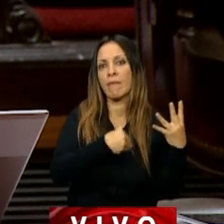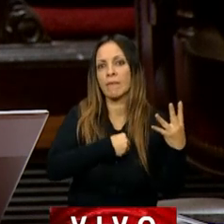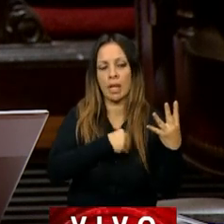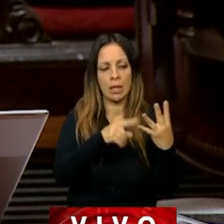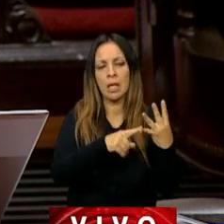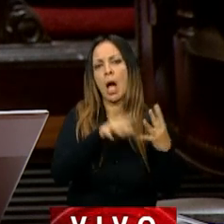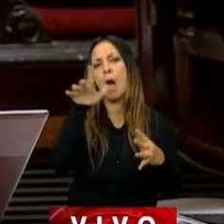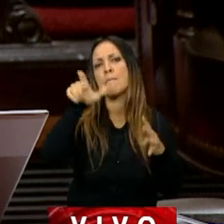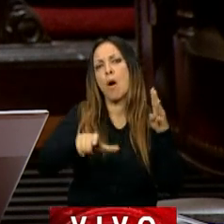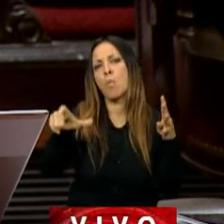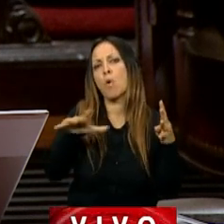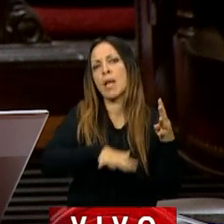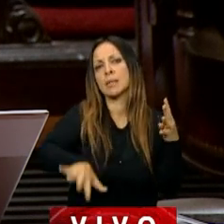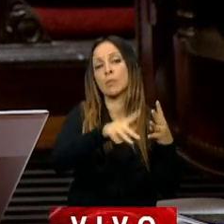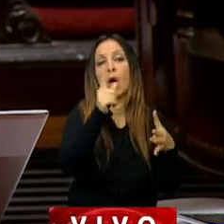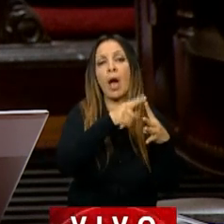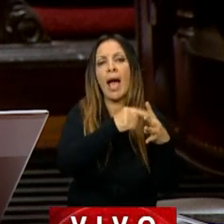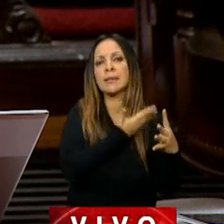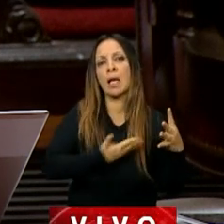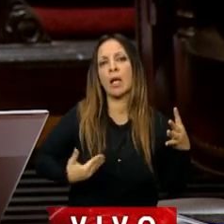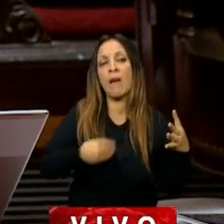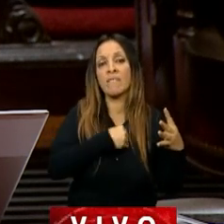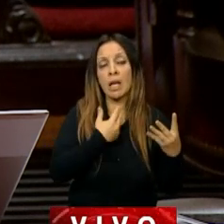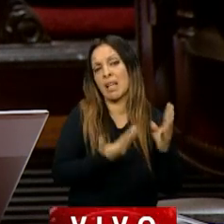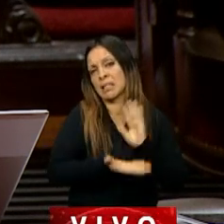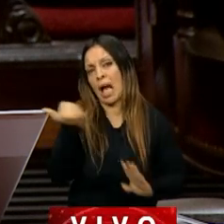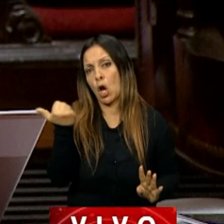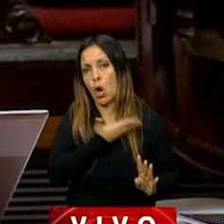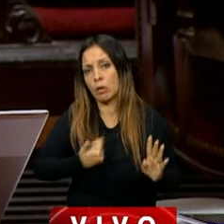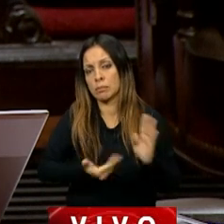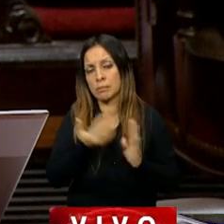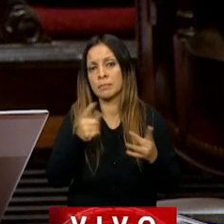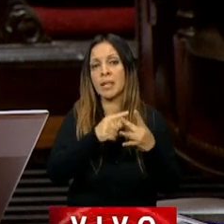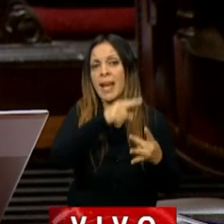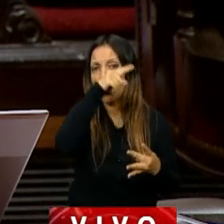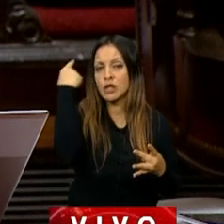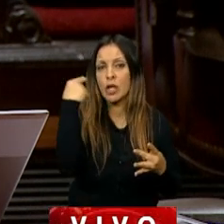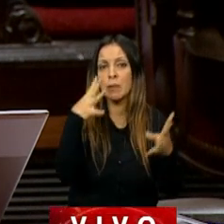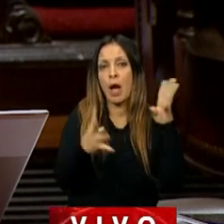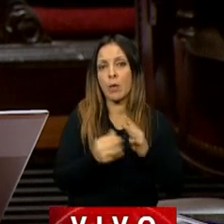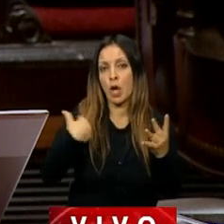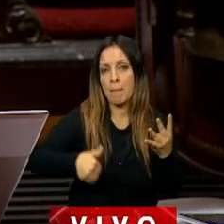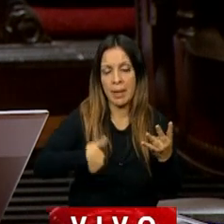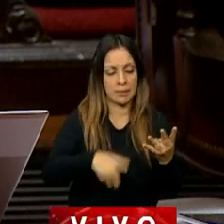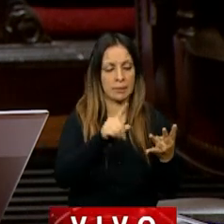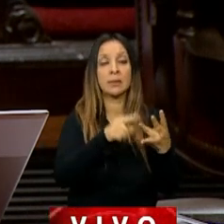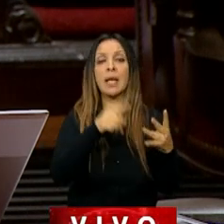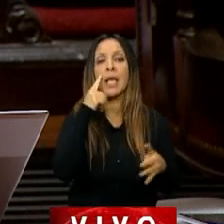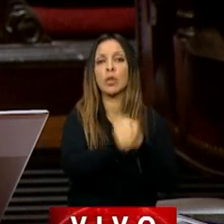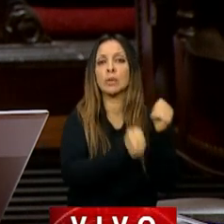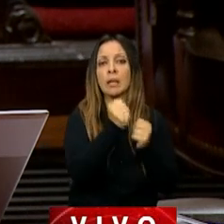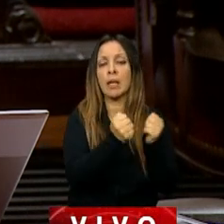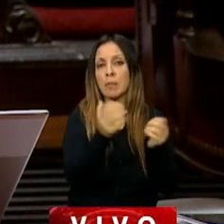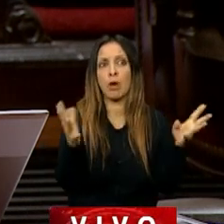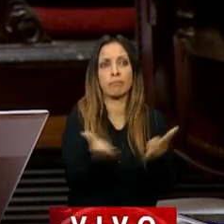el populismo. El estatismo que nos dejó sin Estado, el nacionalismo que nos dejó sin país, el industrialismo que nos dejó